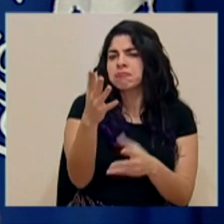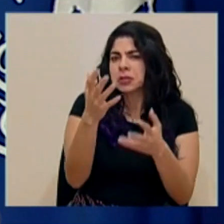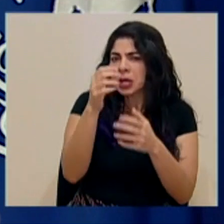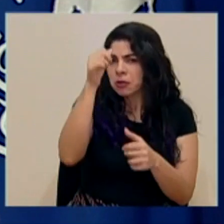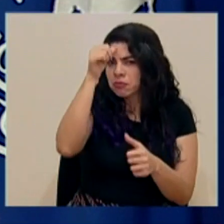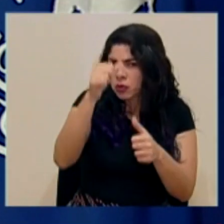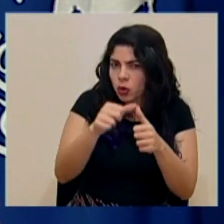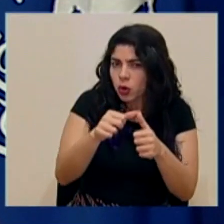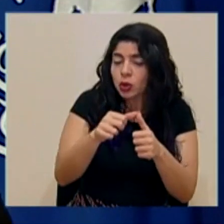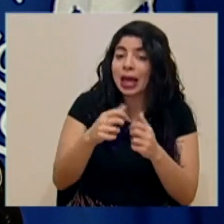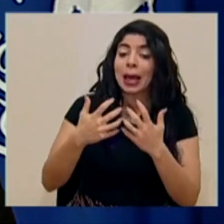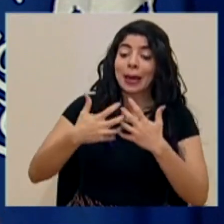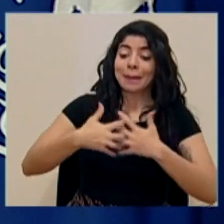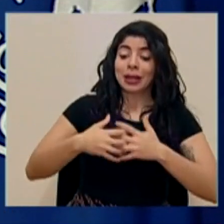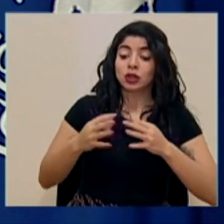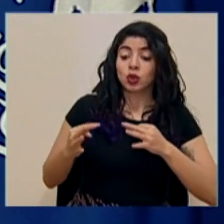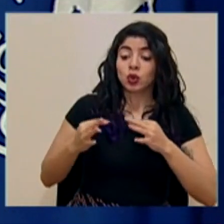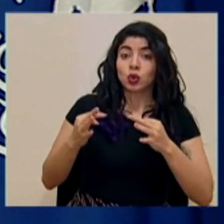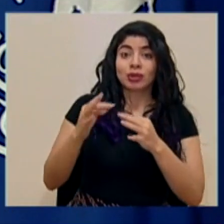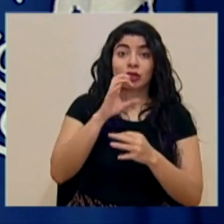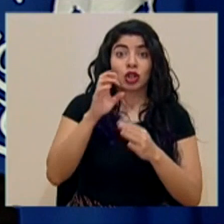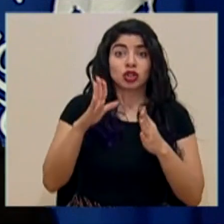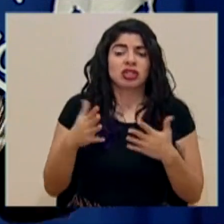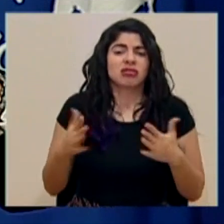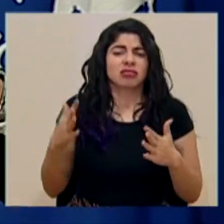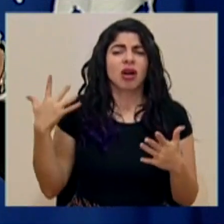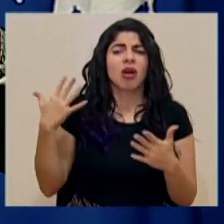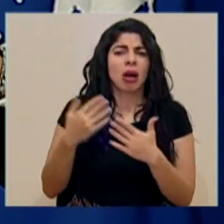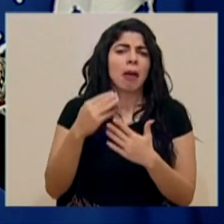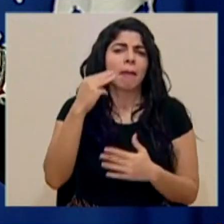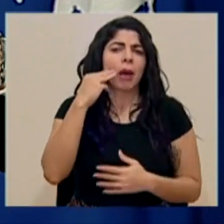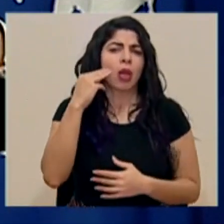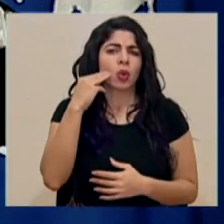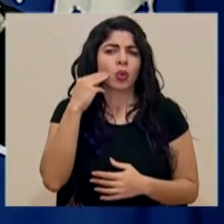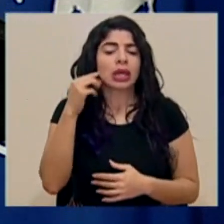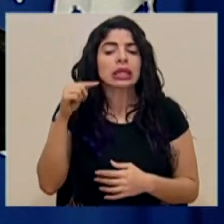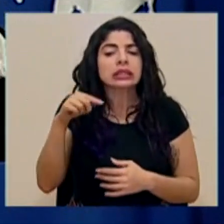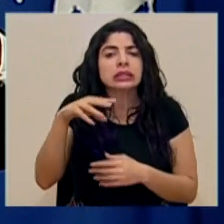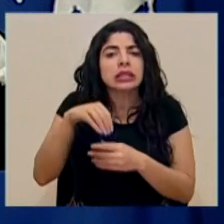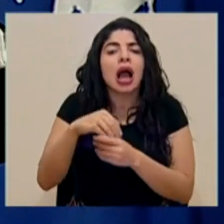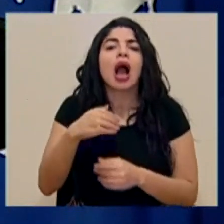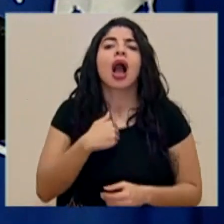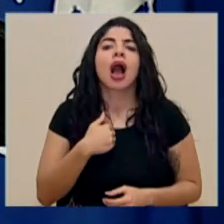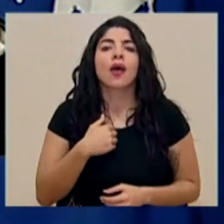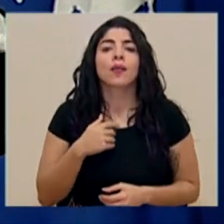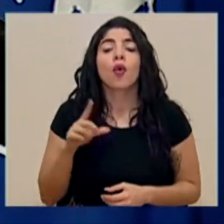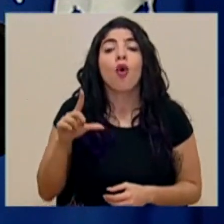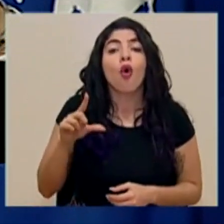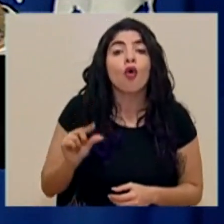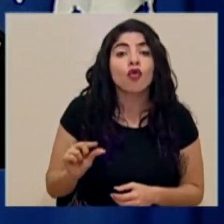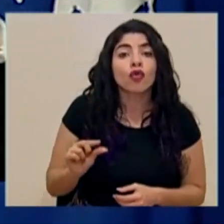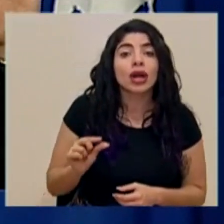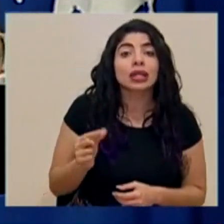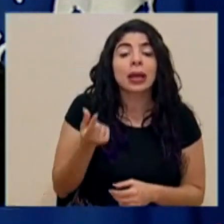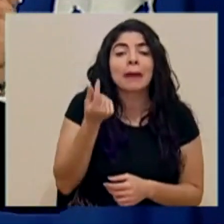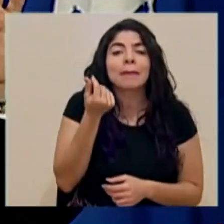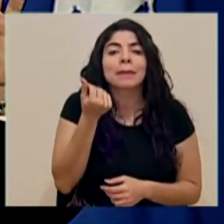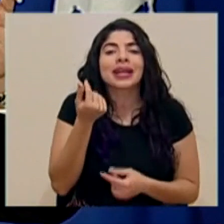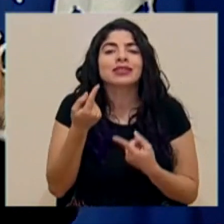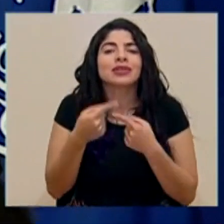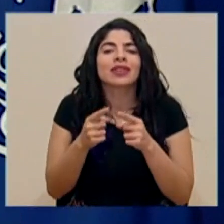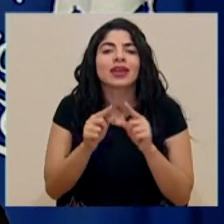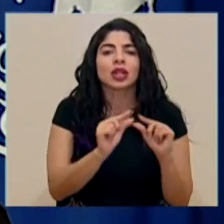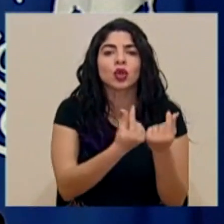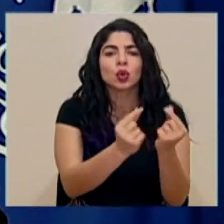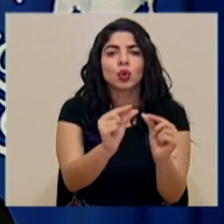la industria turística Costa Rica, que ya tiene cierto grado de madurez, incluye oferta a precios para muchos distintos